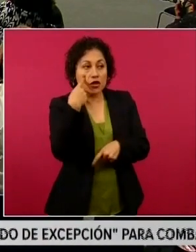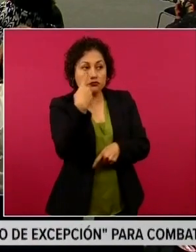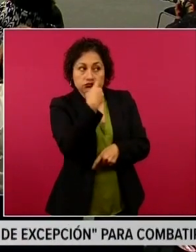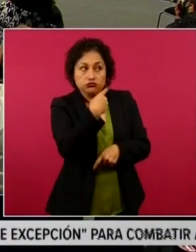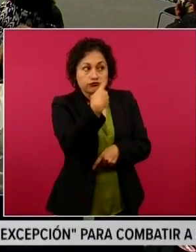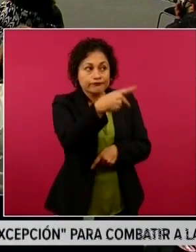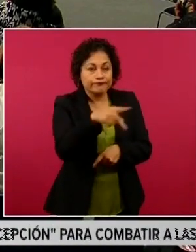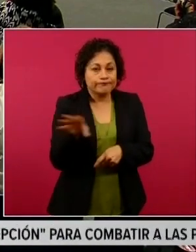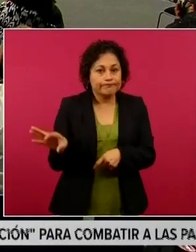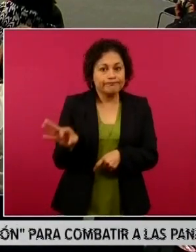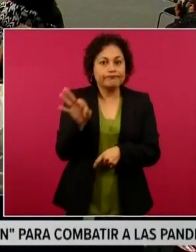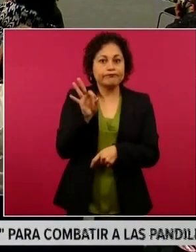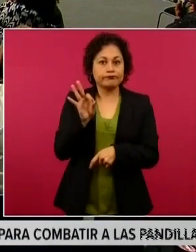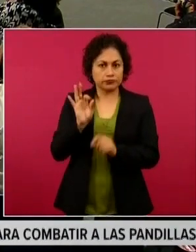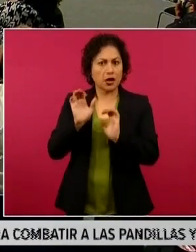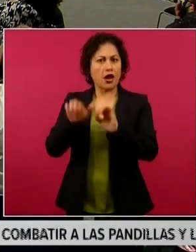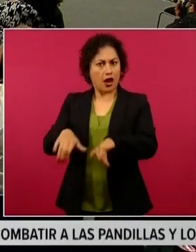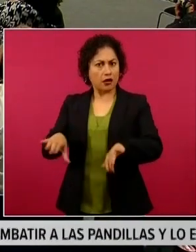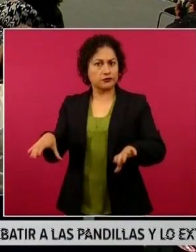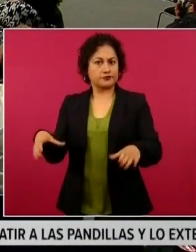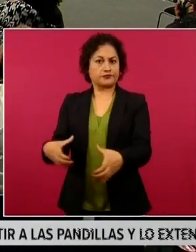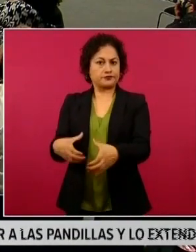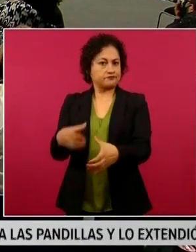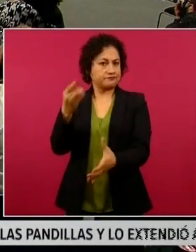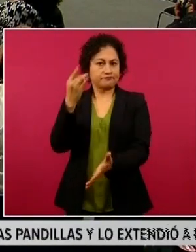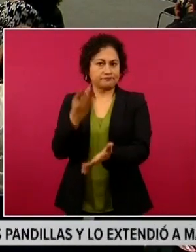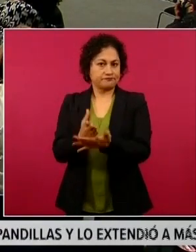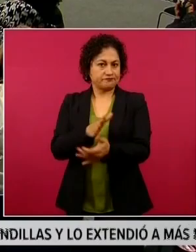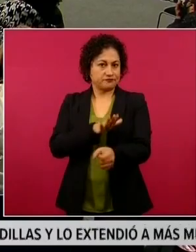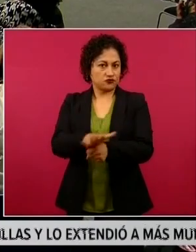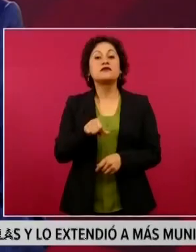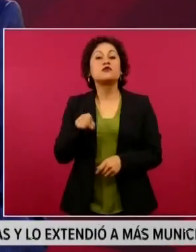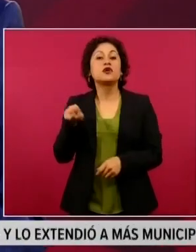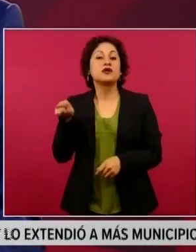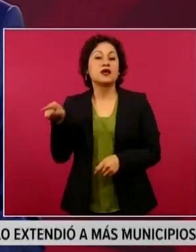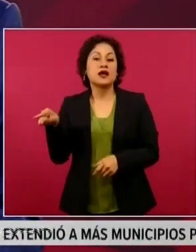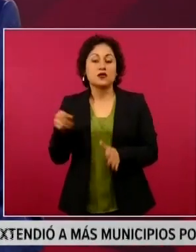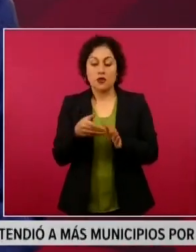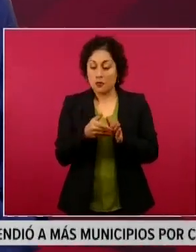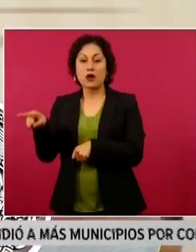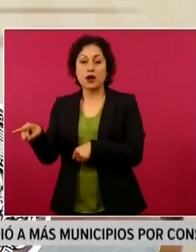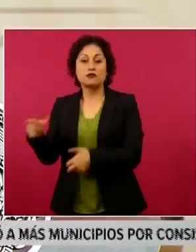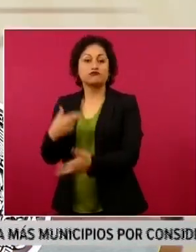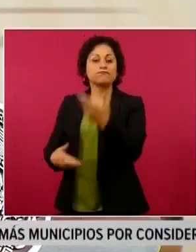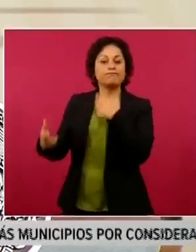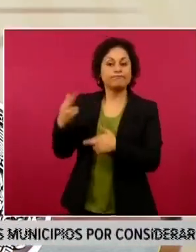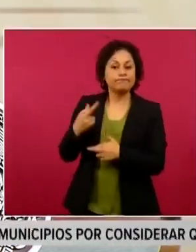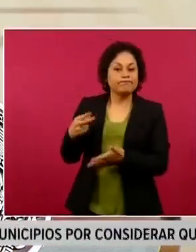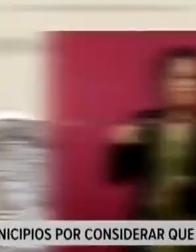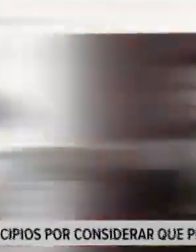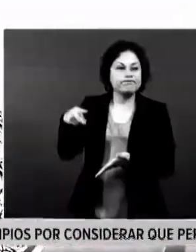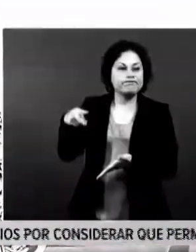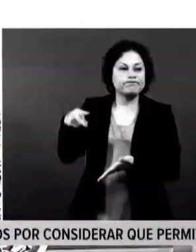consolide la transformación y que puedan ellos regresar por sus fueros a seguir robando.